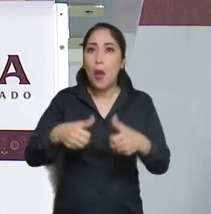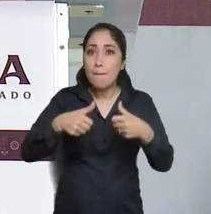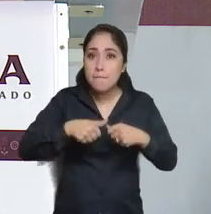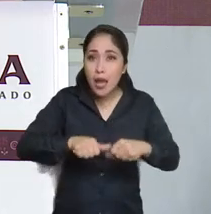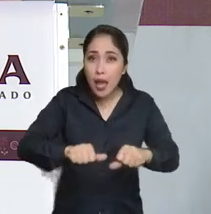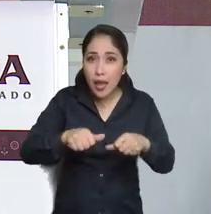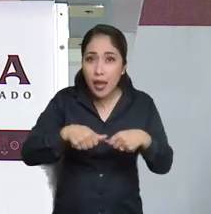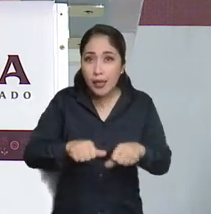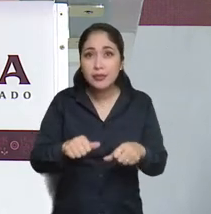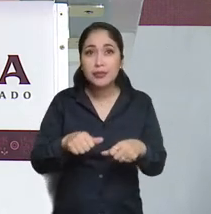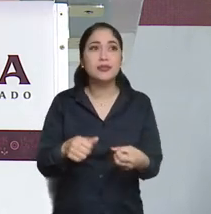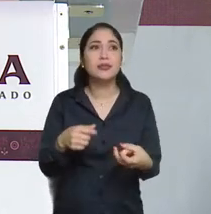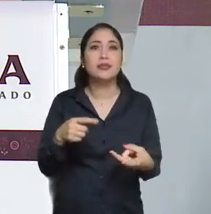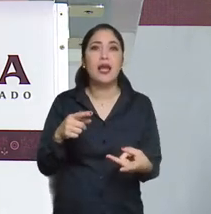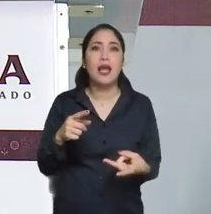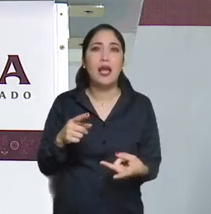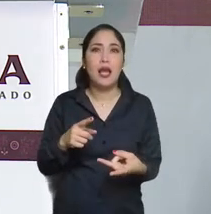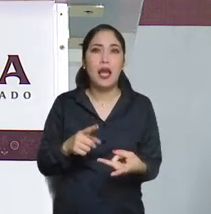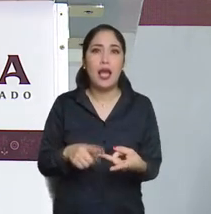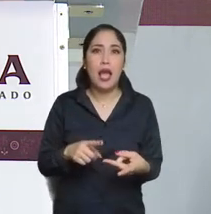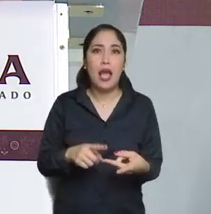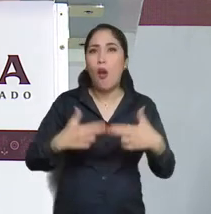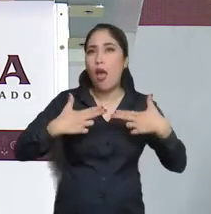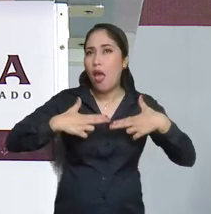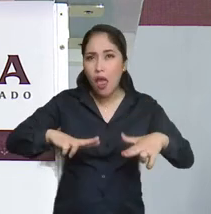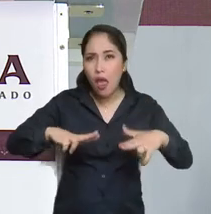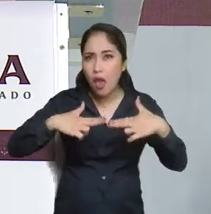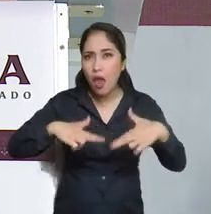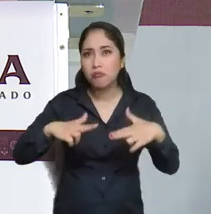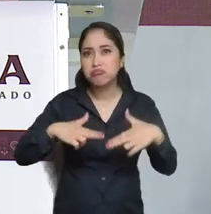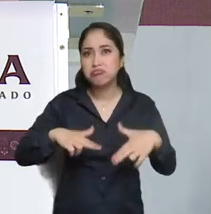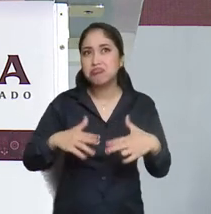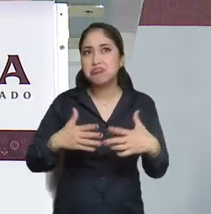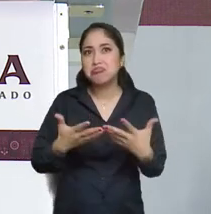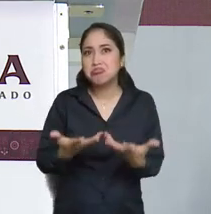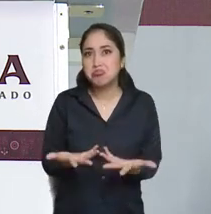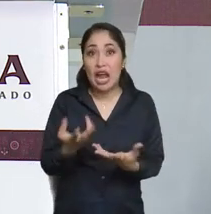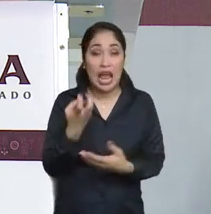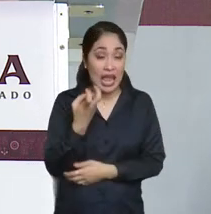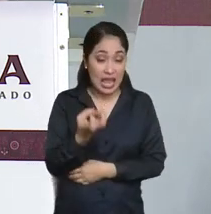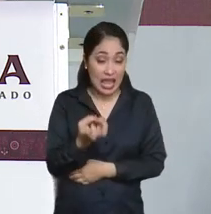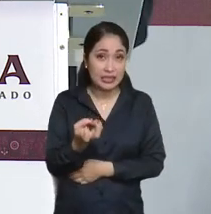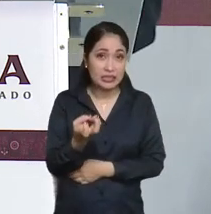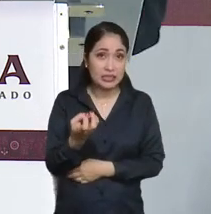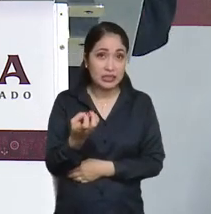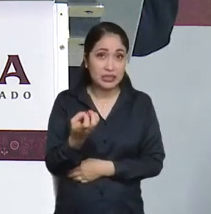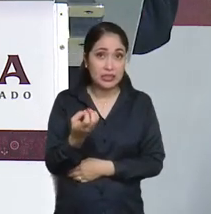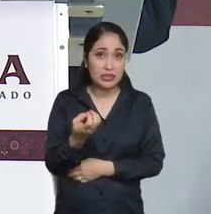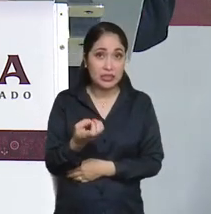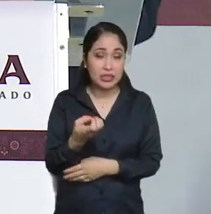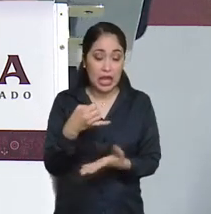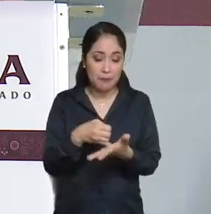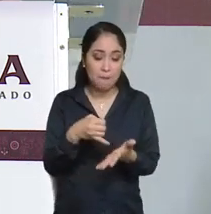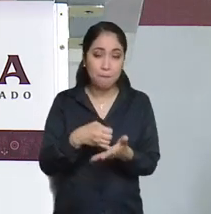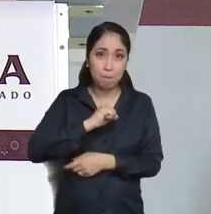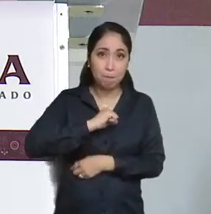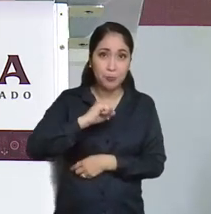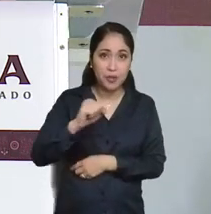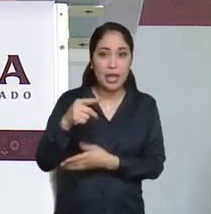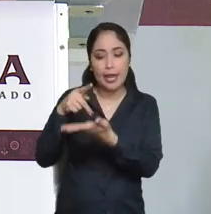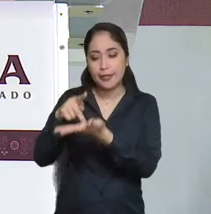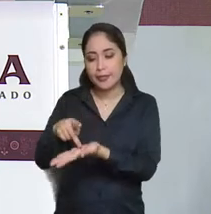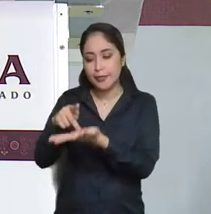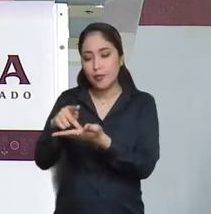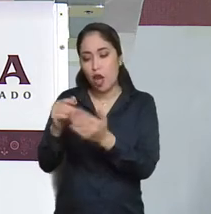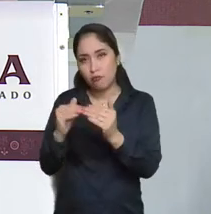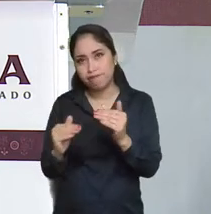incrementado los costos de la harina, ello ha impactado en los precios en que se expende el kilogramo de tortilla en la ciudad.